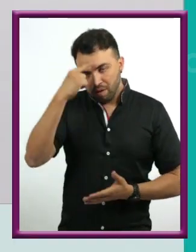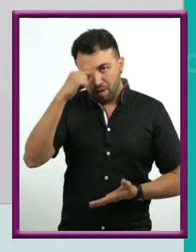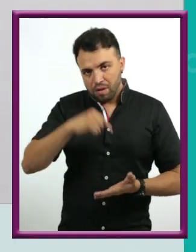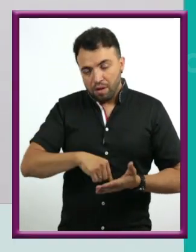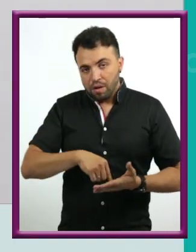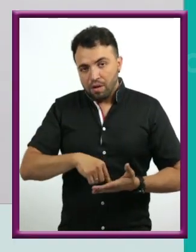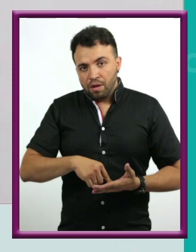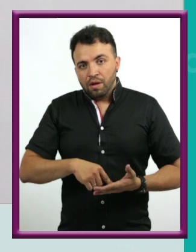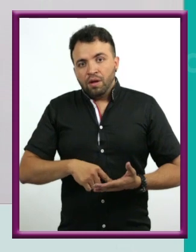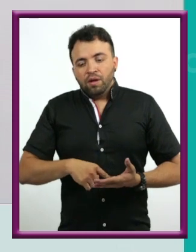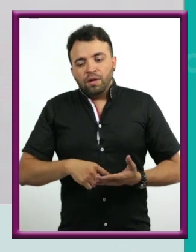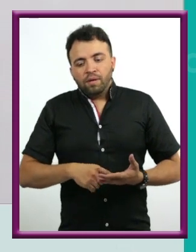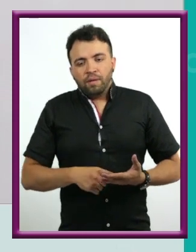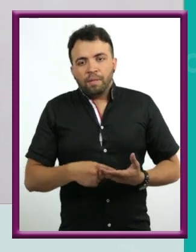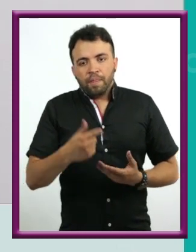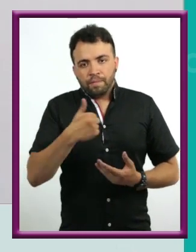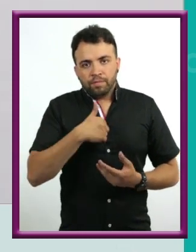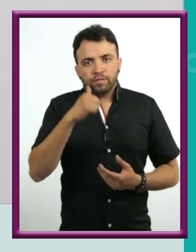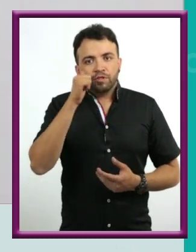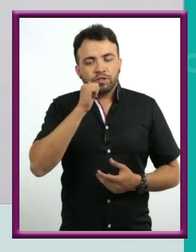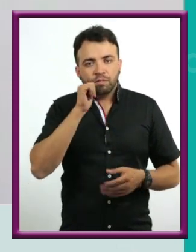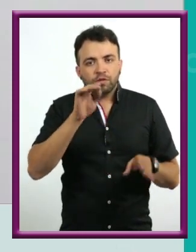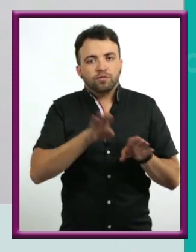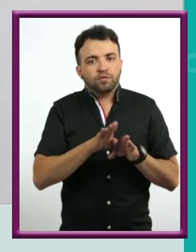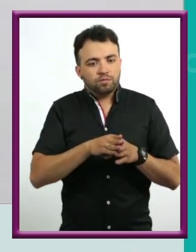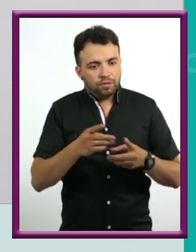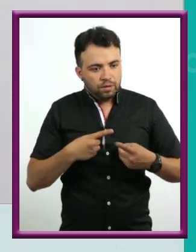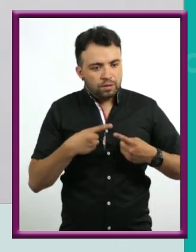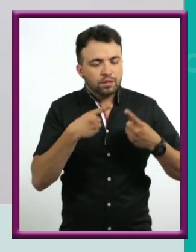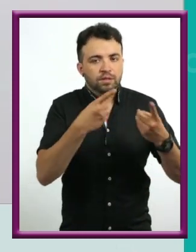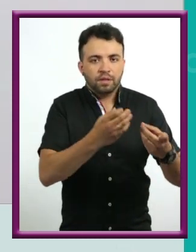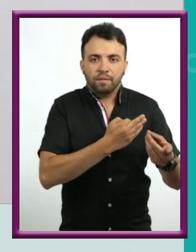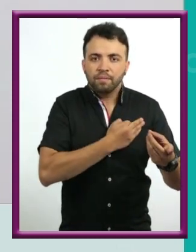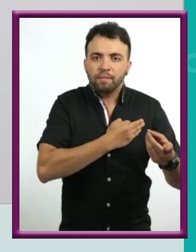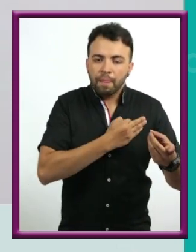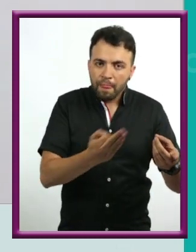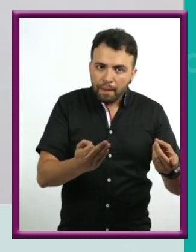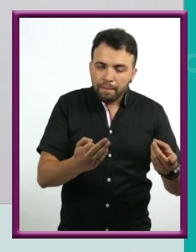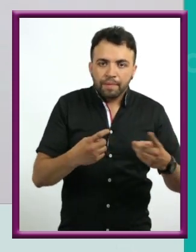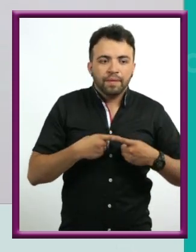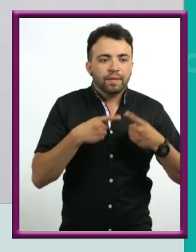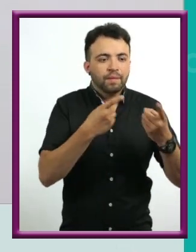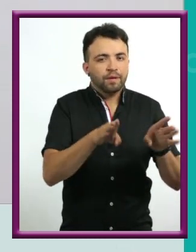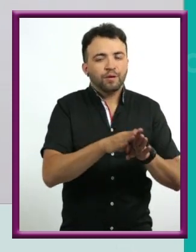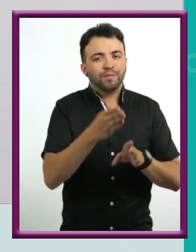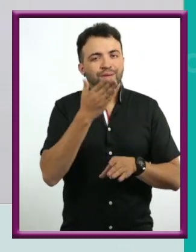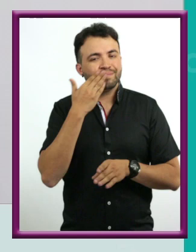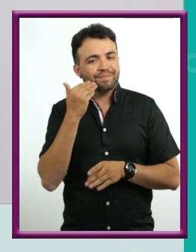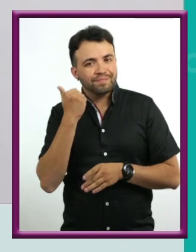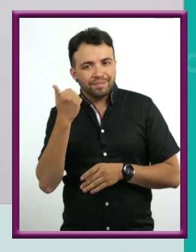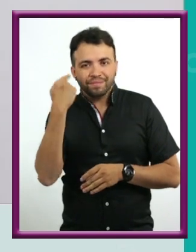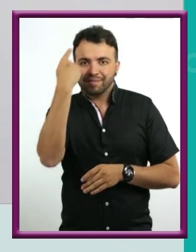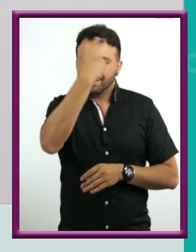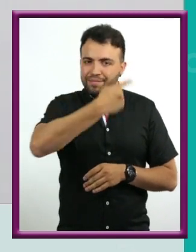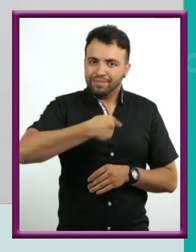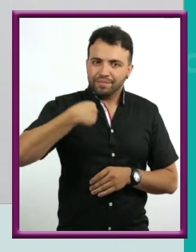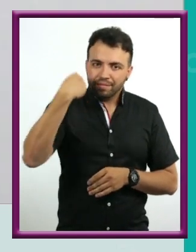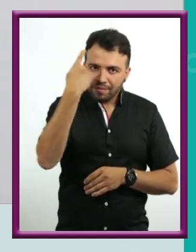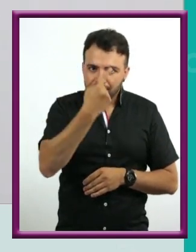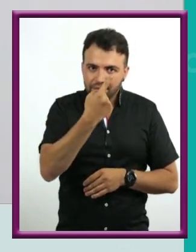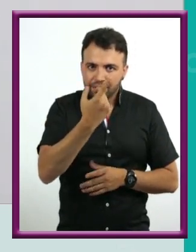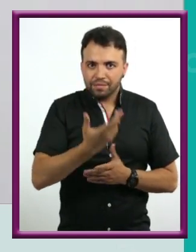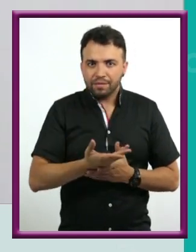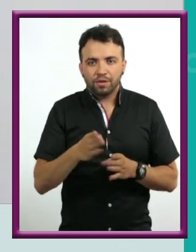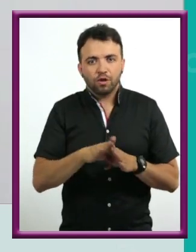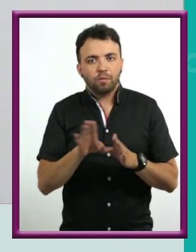Manera de enfrentar la maldad es nosotros demostrar bondad, el demostrar un buen